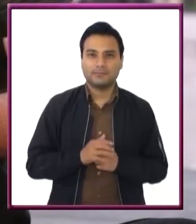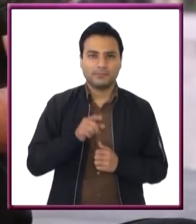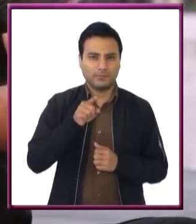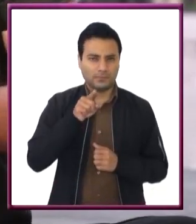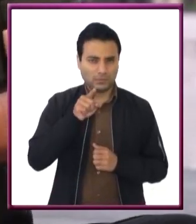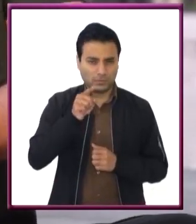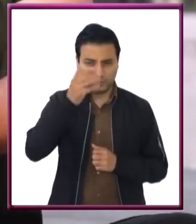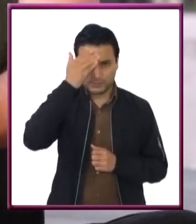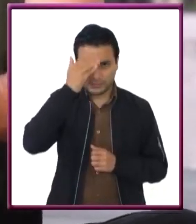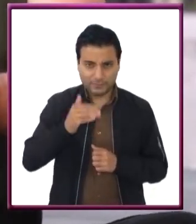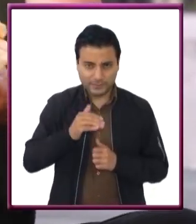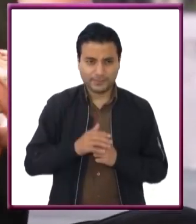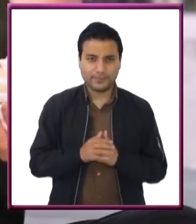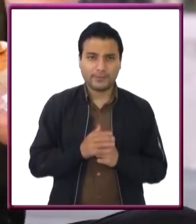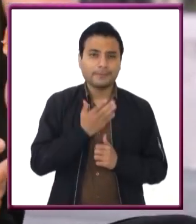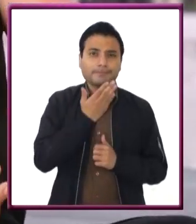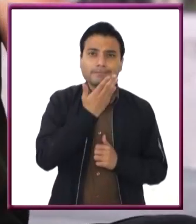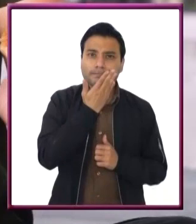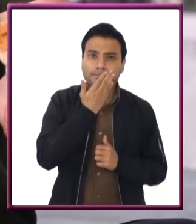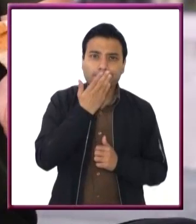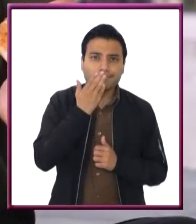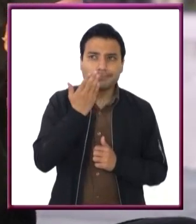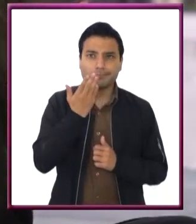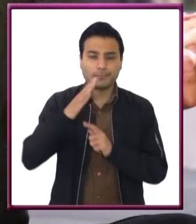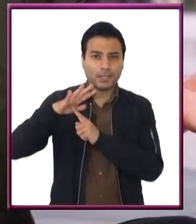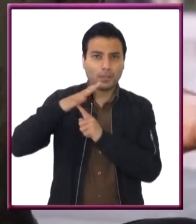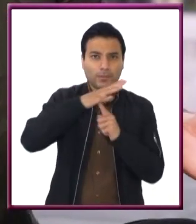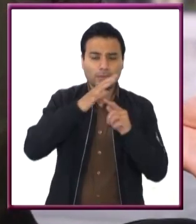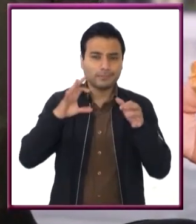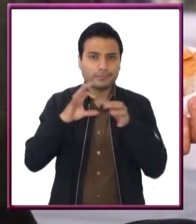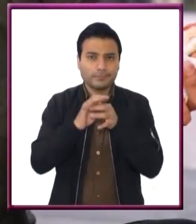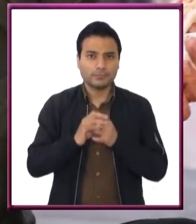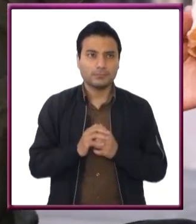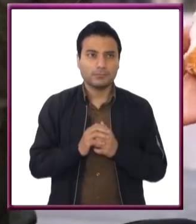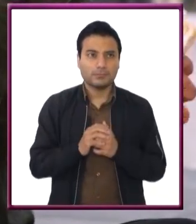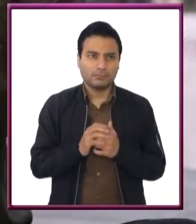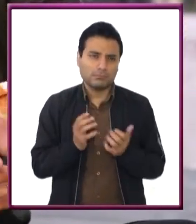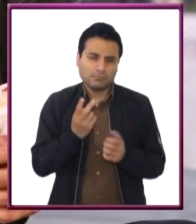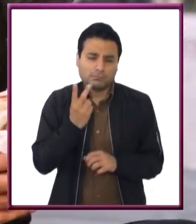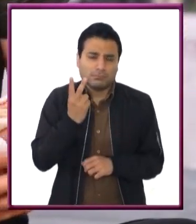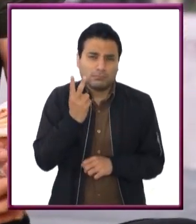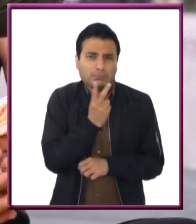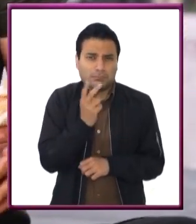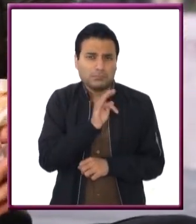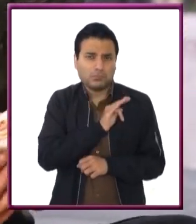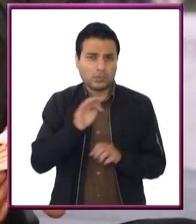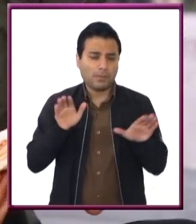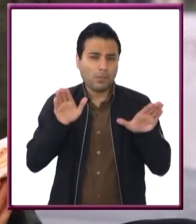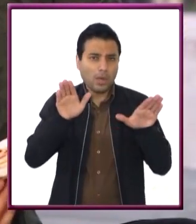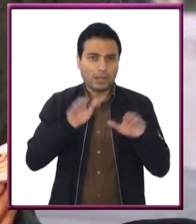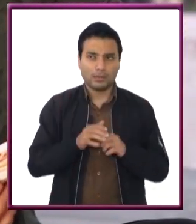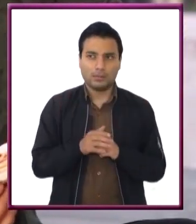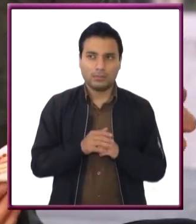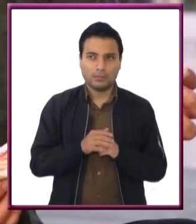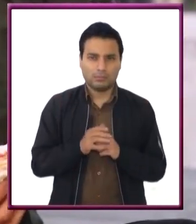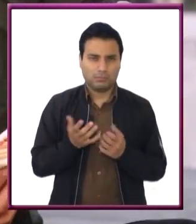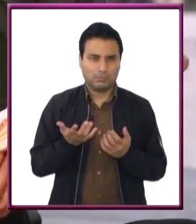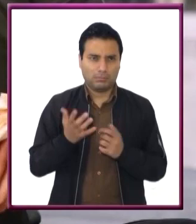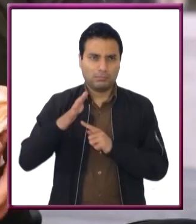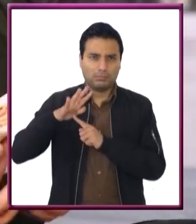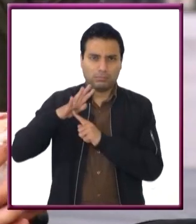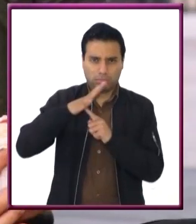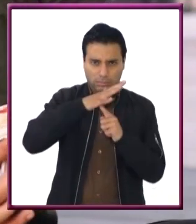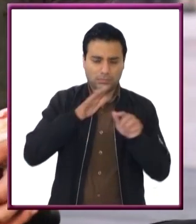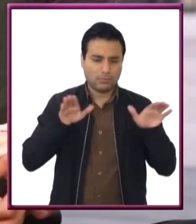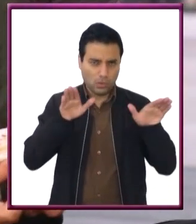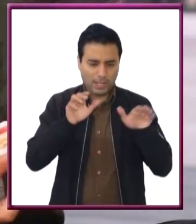¿Tú sabes qué tienen en común esta servilleta y un helicóptero? Claro, que ambos pueden volar. ¿Cómo crees? O sea, el helicóptero